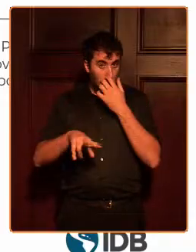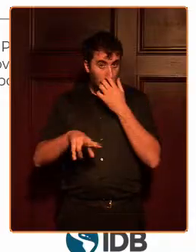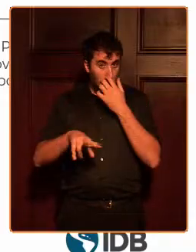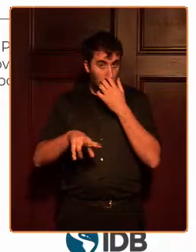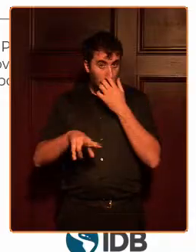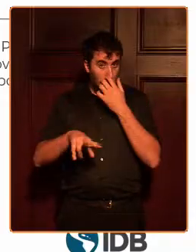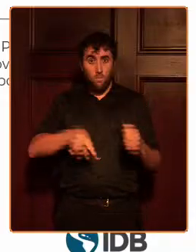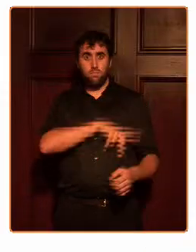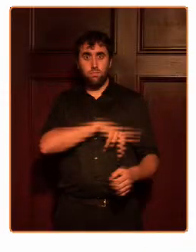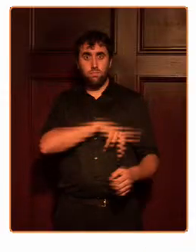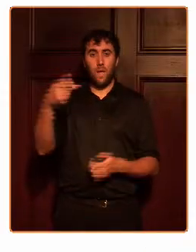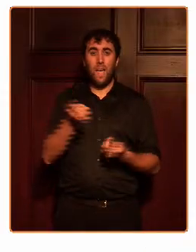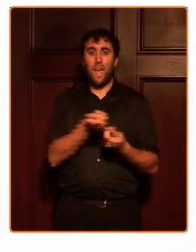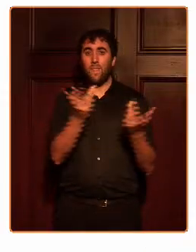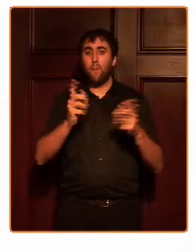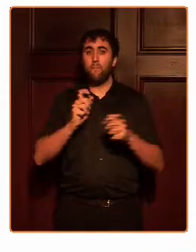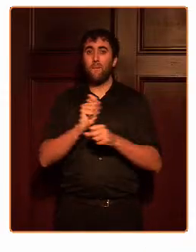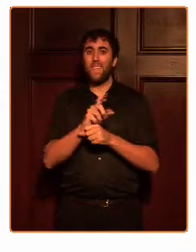8.